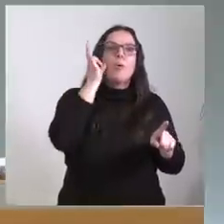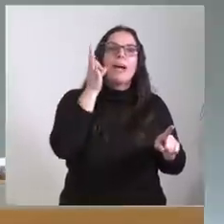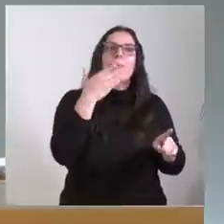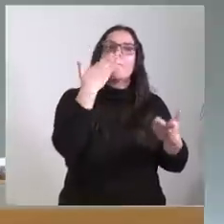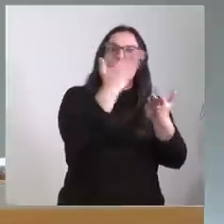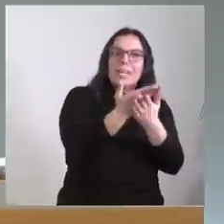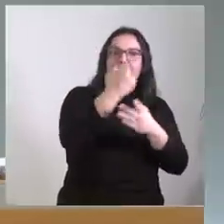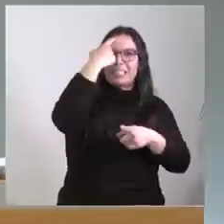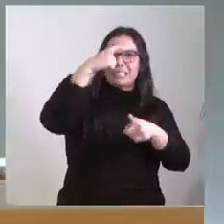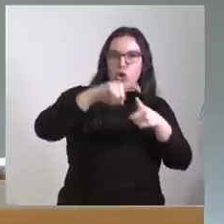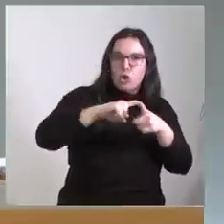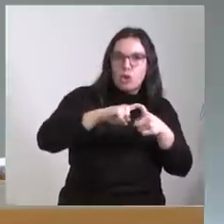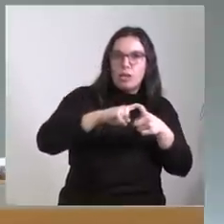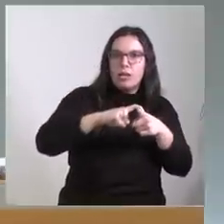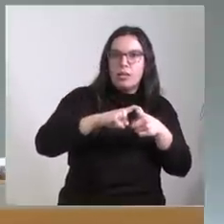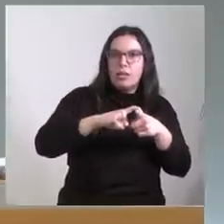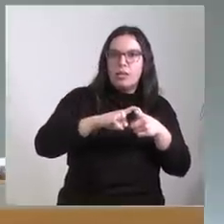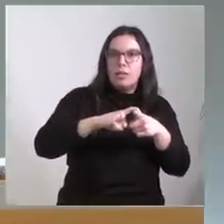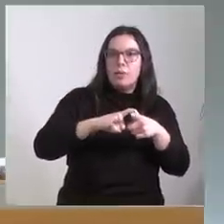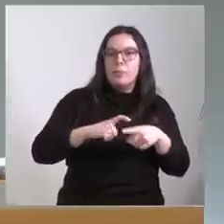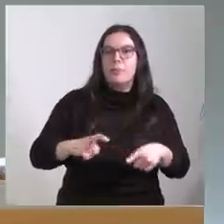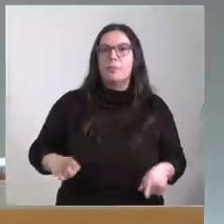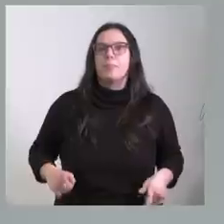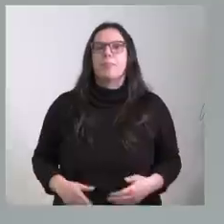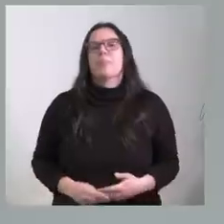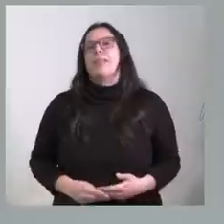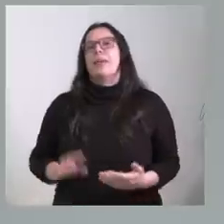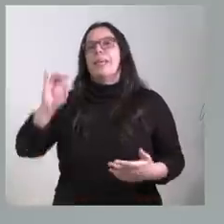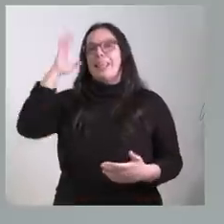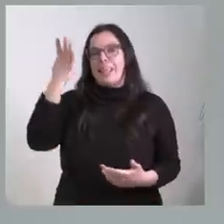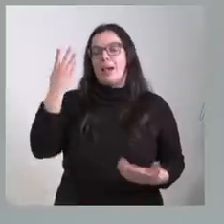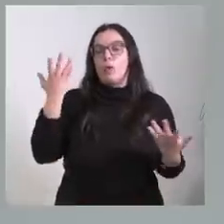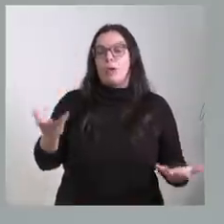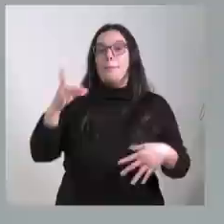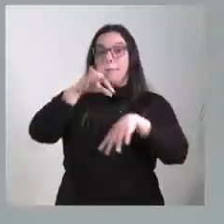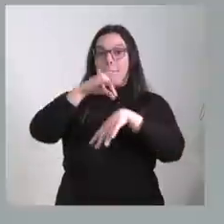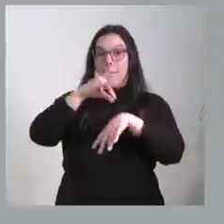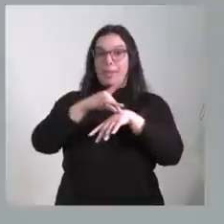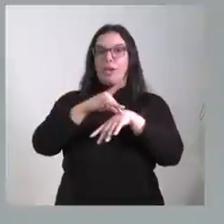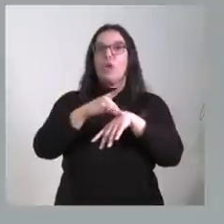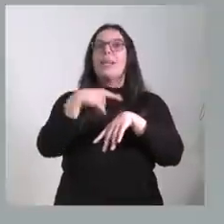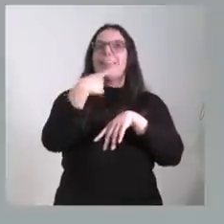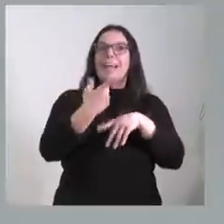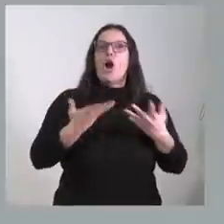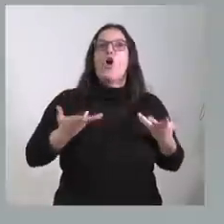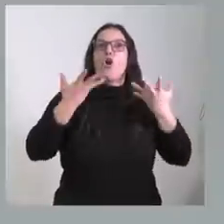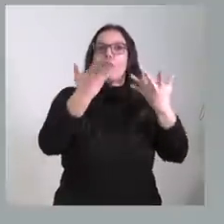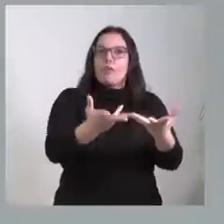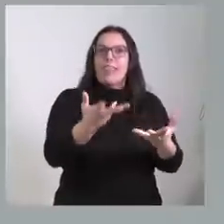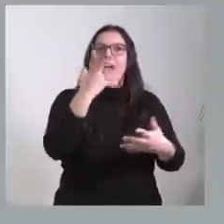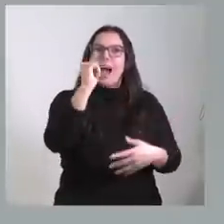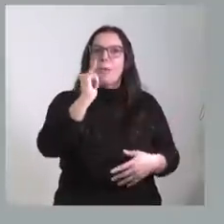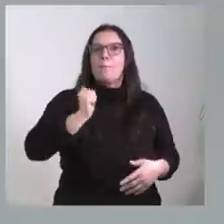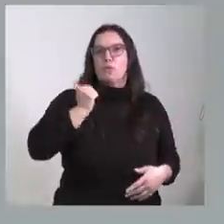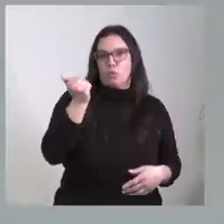asistencia psicológica La idea es que el profesional de la medicina le ofrezca esta posibilidad todo esto en cualquier caso